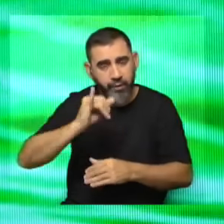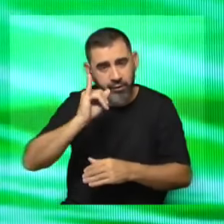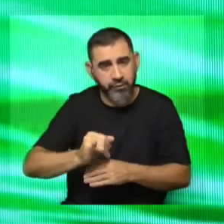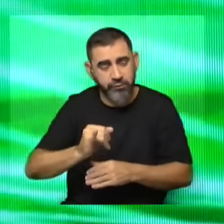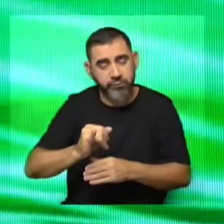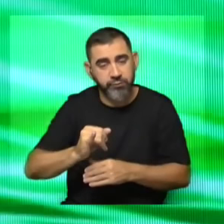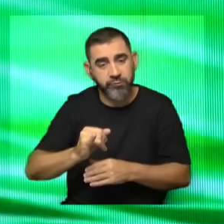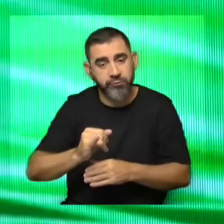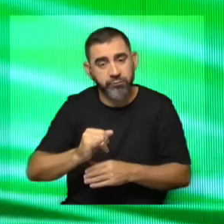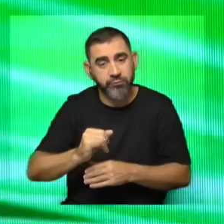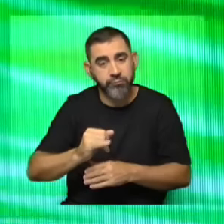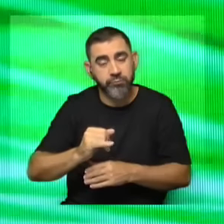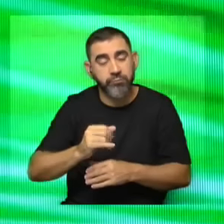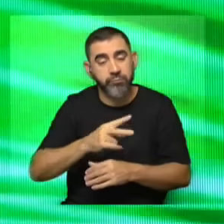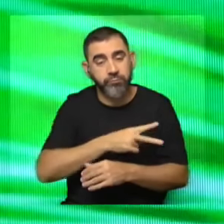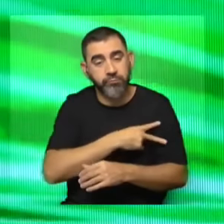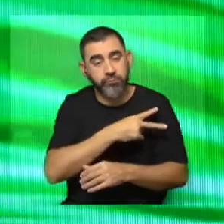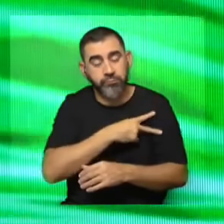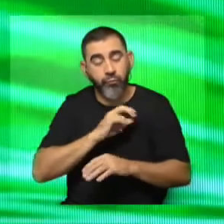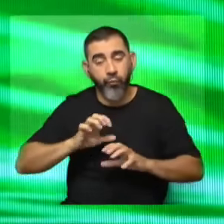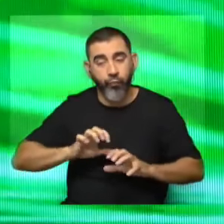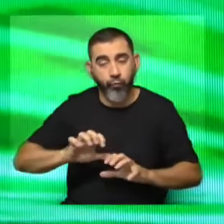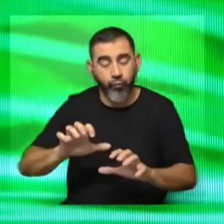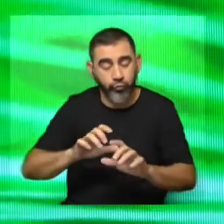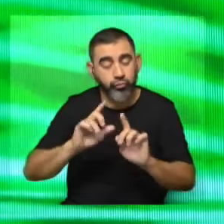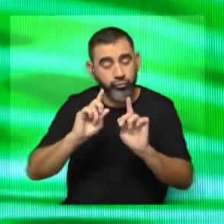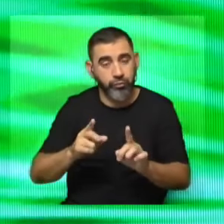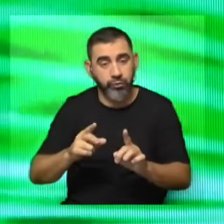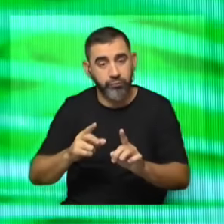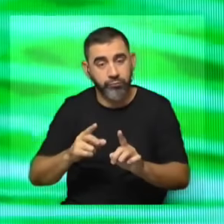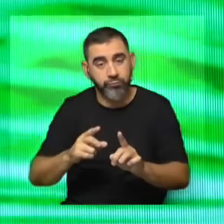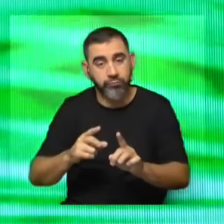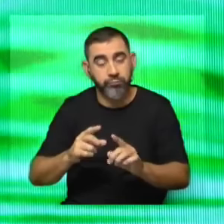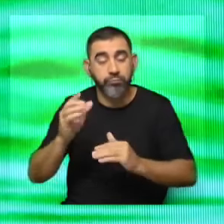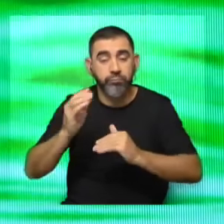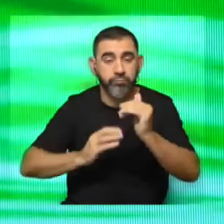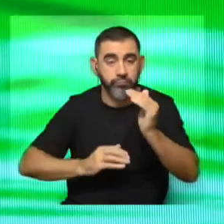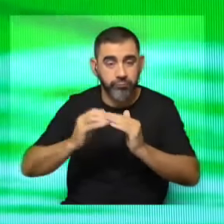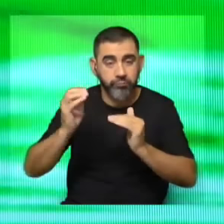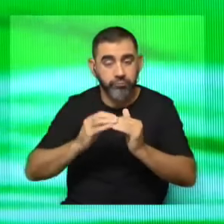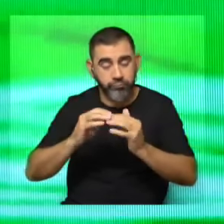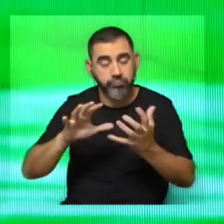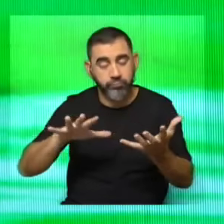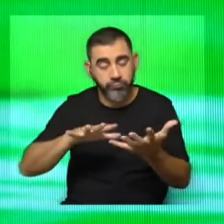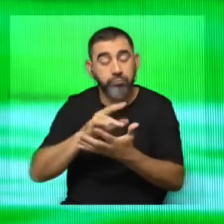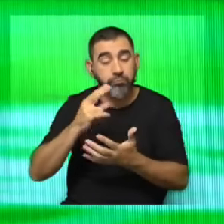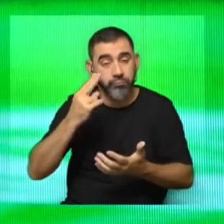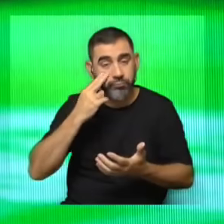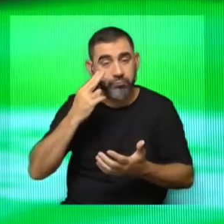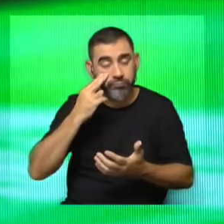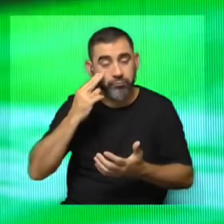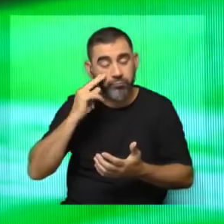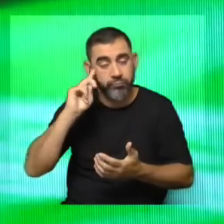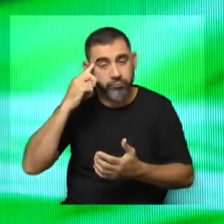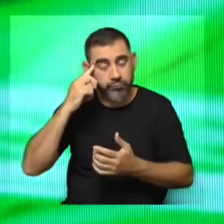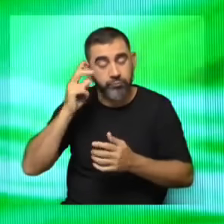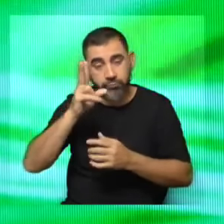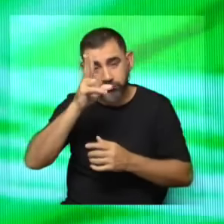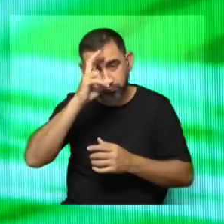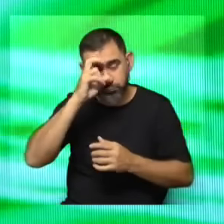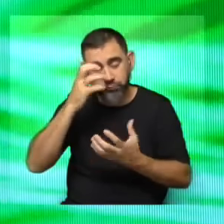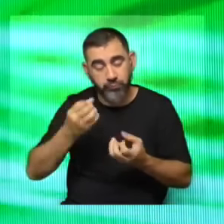Ace en la provisión de cargos de recursos humanos fundamentalmente lo edilicio ha sido bast un problema en el vilar de vo es un problema en el vilar de vo